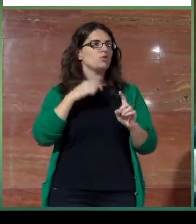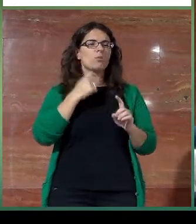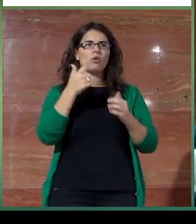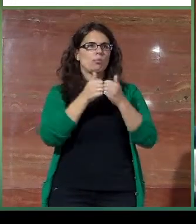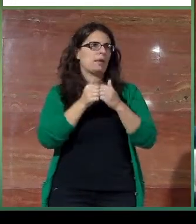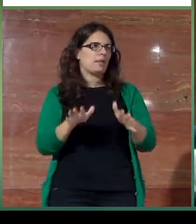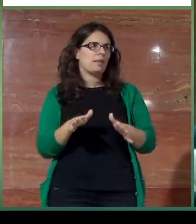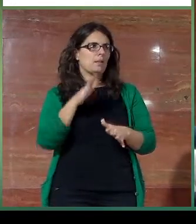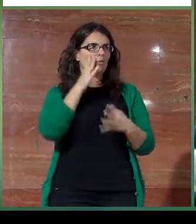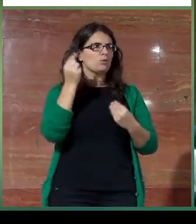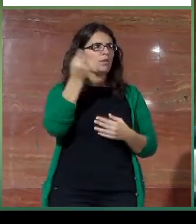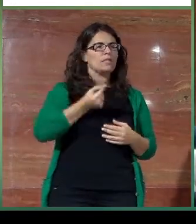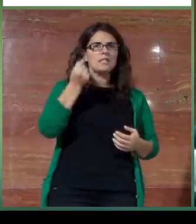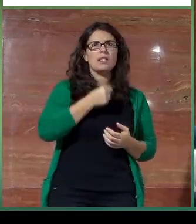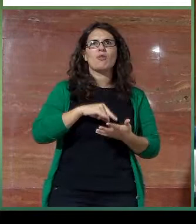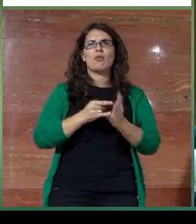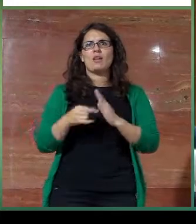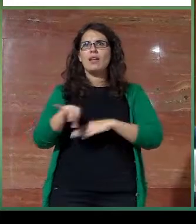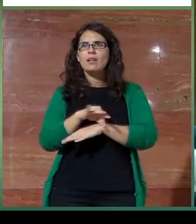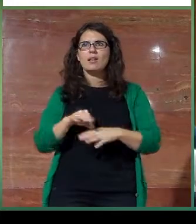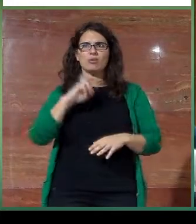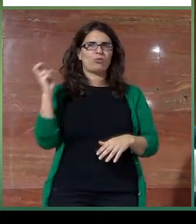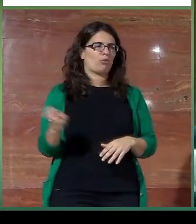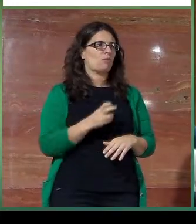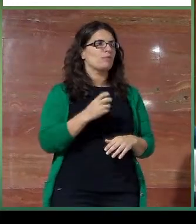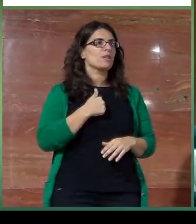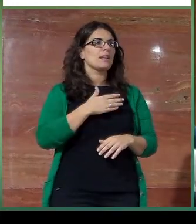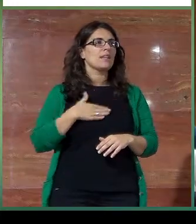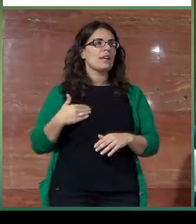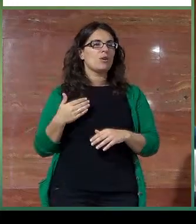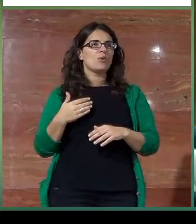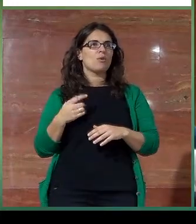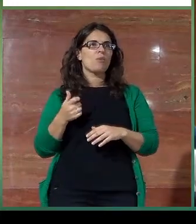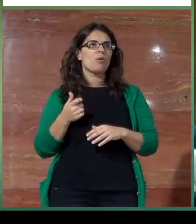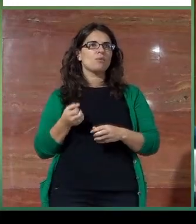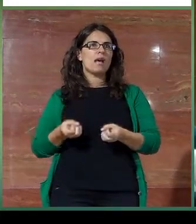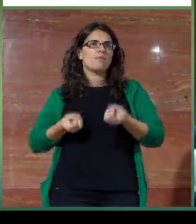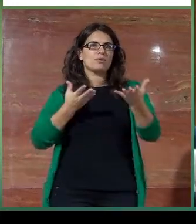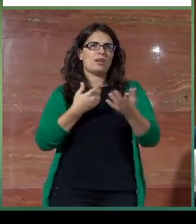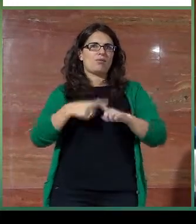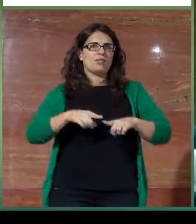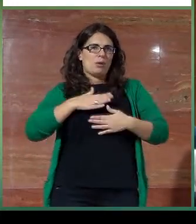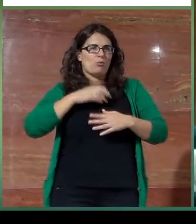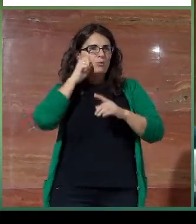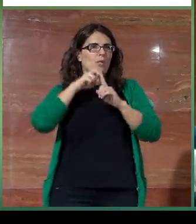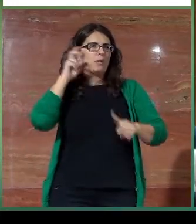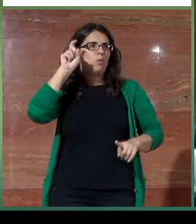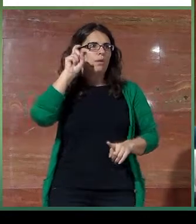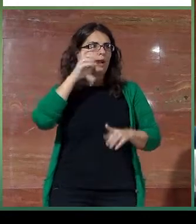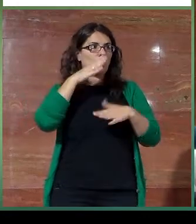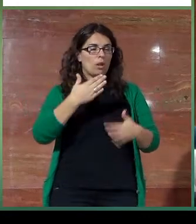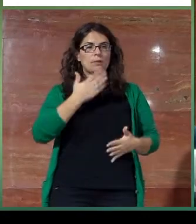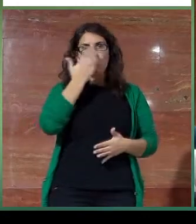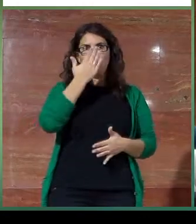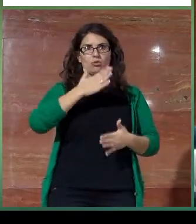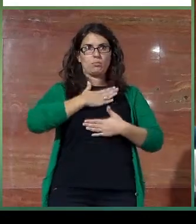tanto diseñador, tanto arquitecto, y quería hacer una aportación desde la educación. Yo creo que actualmente en los colegios como el mío,